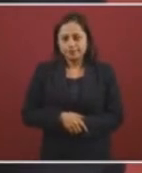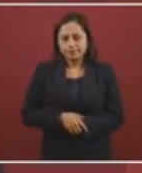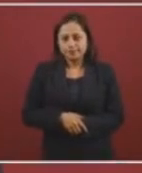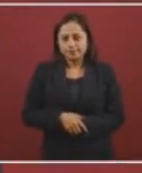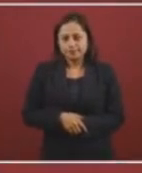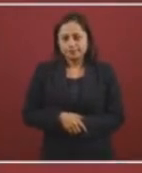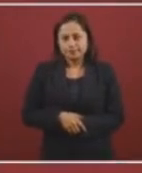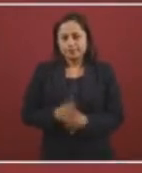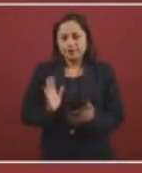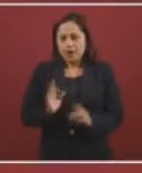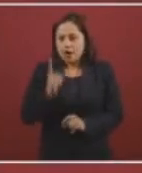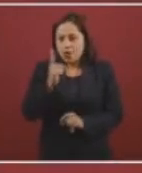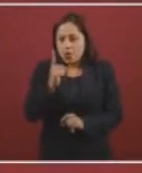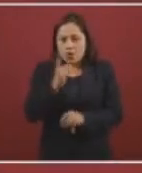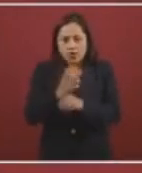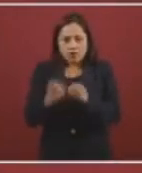una actitud